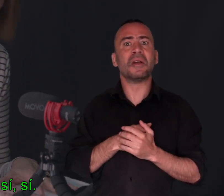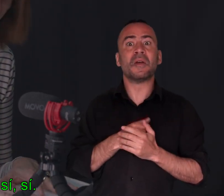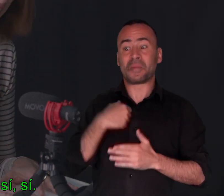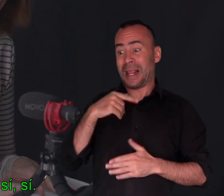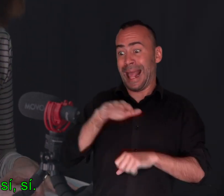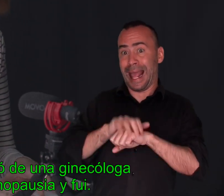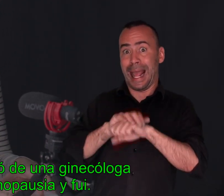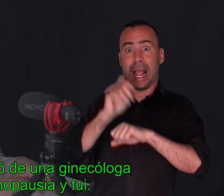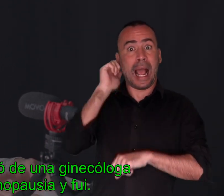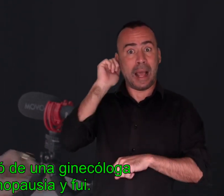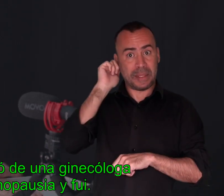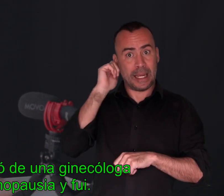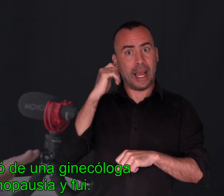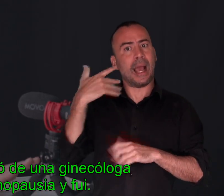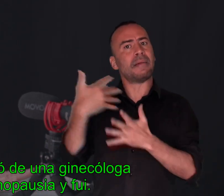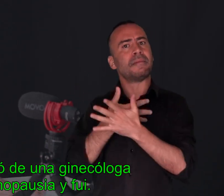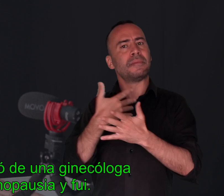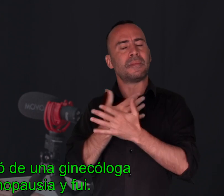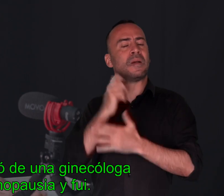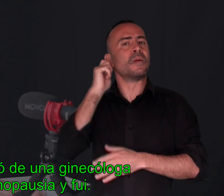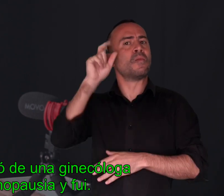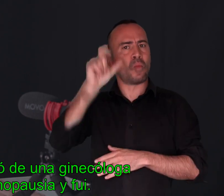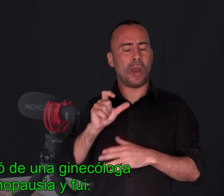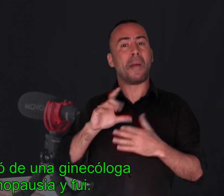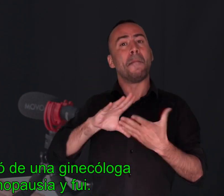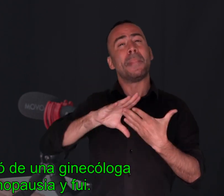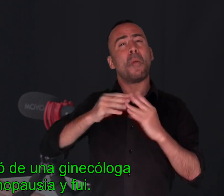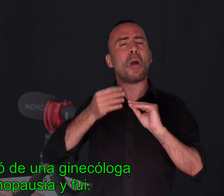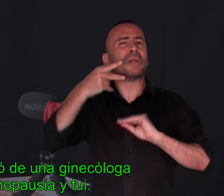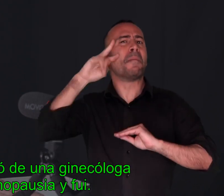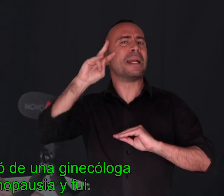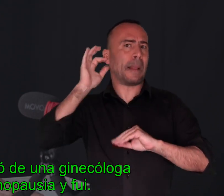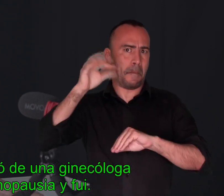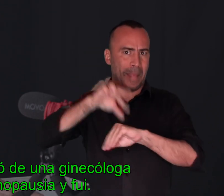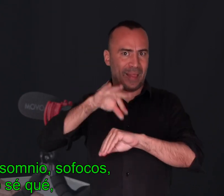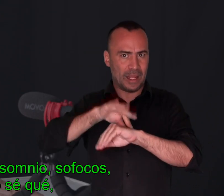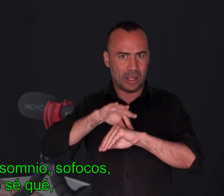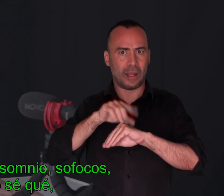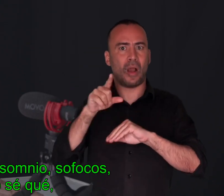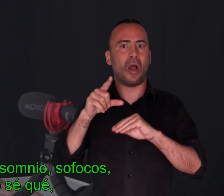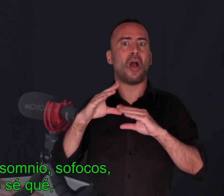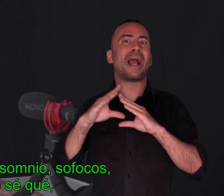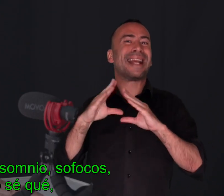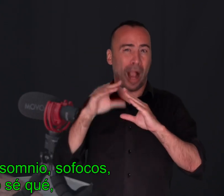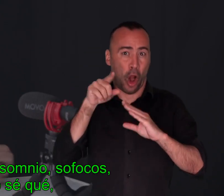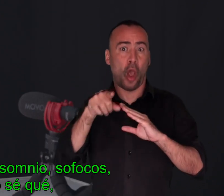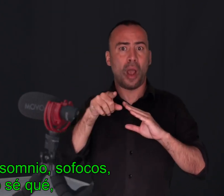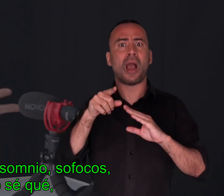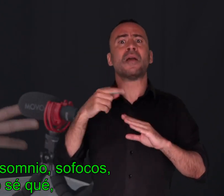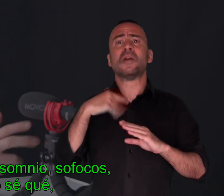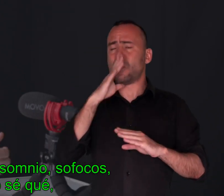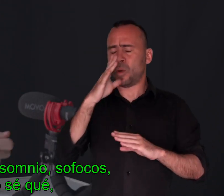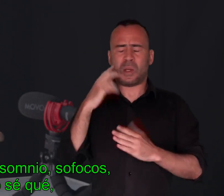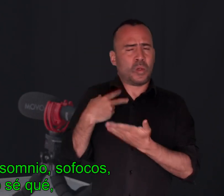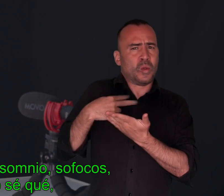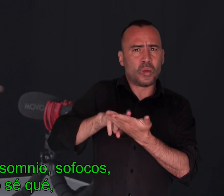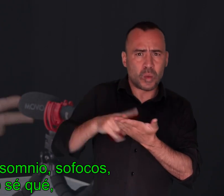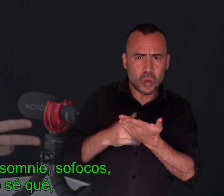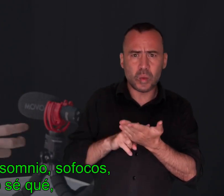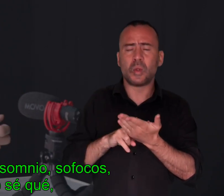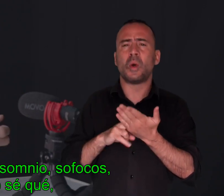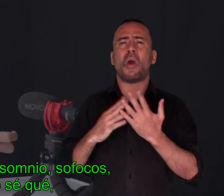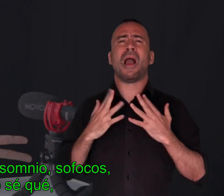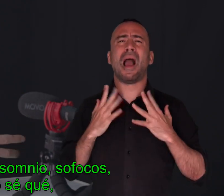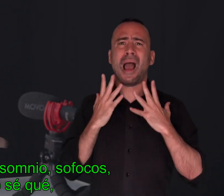Aquí Pues una amiga me habló de una ginecóloga especialista en menopausia y fui y entonces yo tenía insomnio